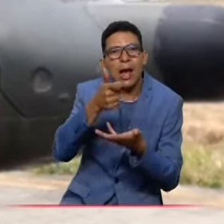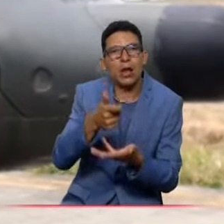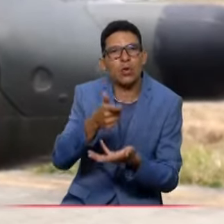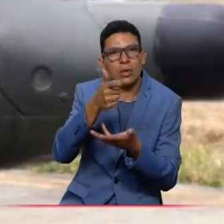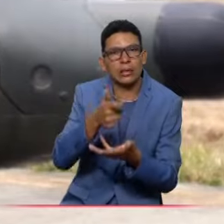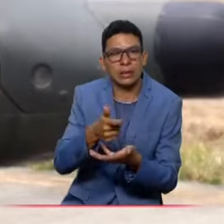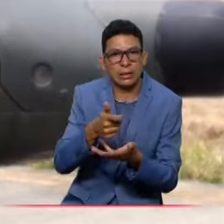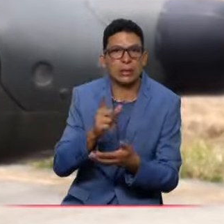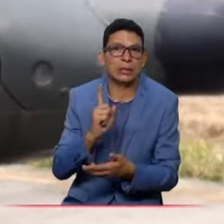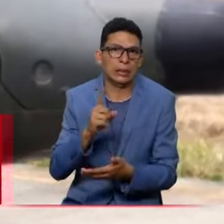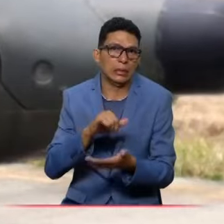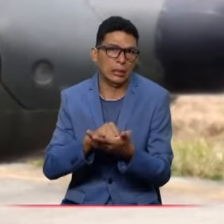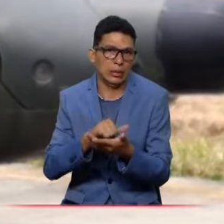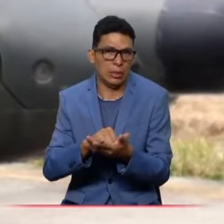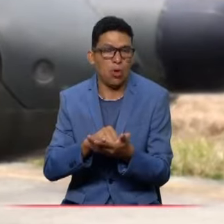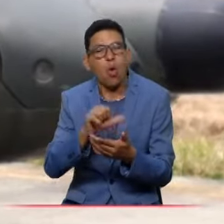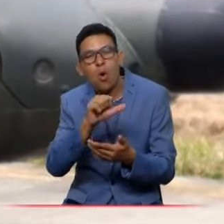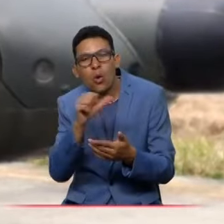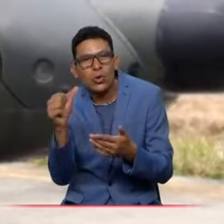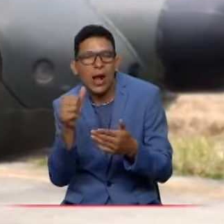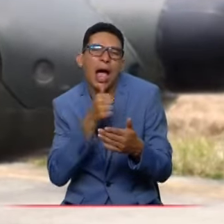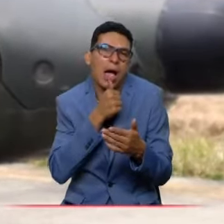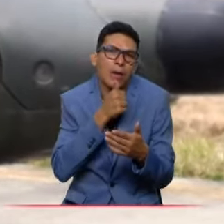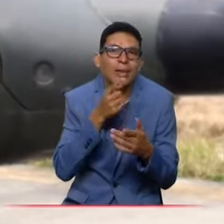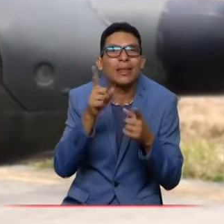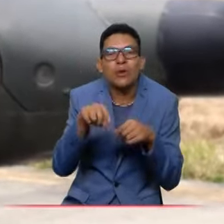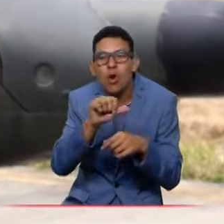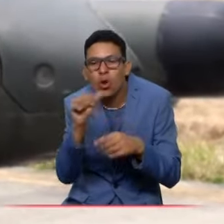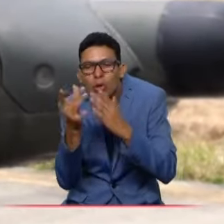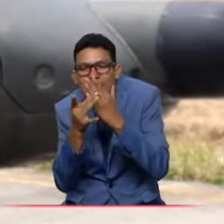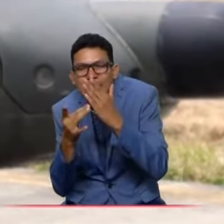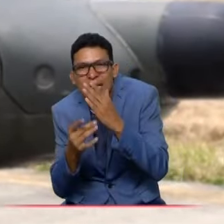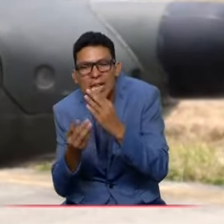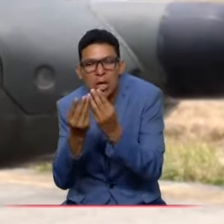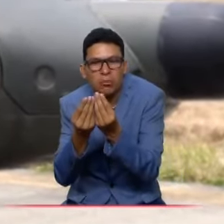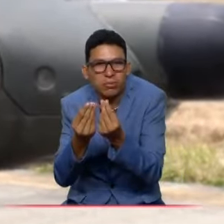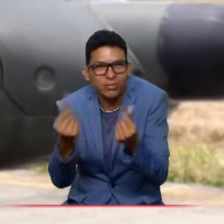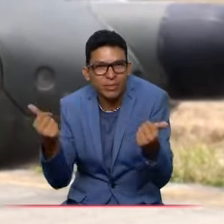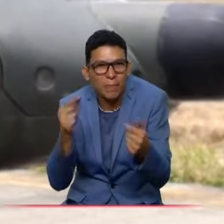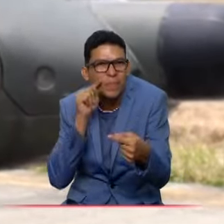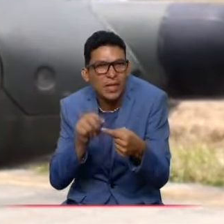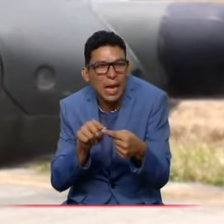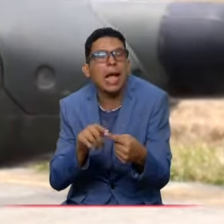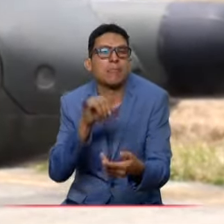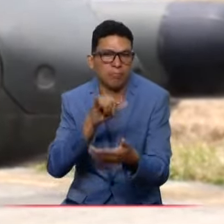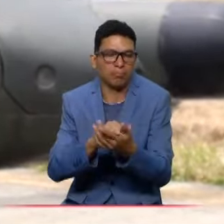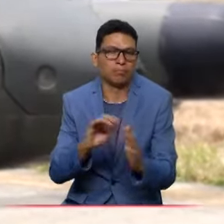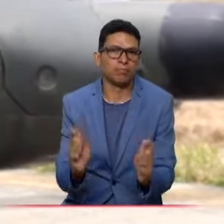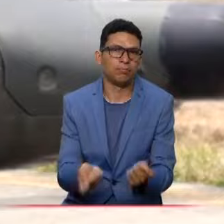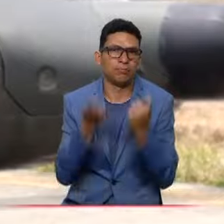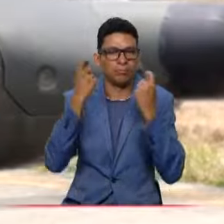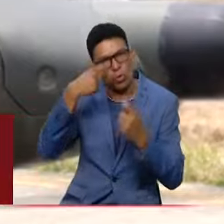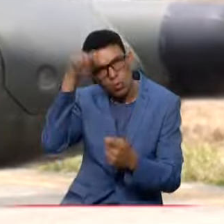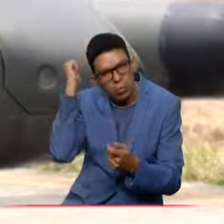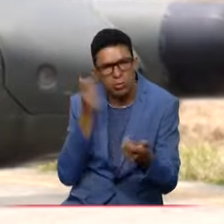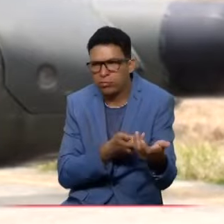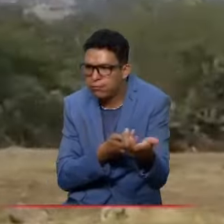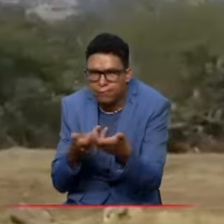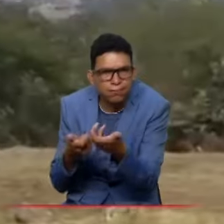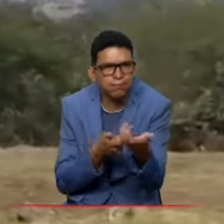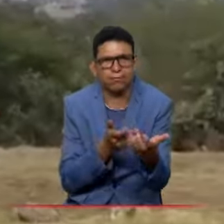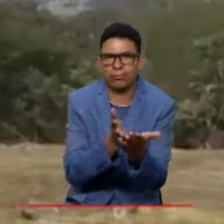retardante, mitigando el incendio en un aproximado de 90%, permitiendo que los organismos de socorro continuaran sus labores en